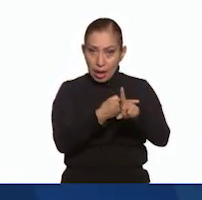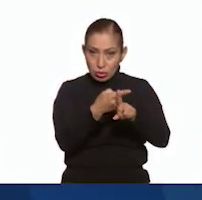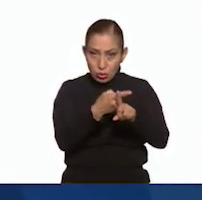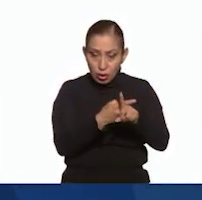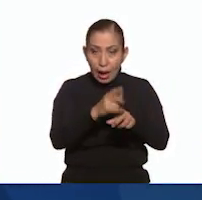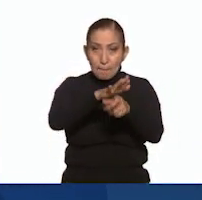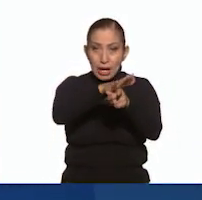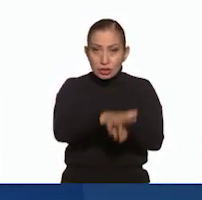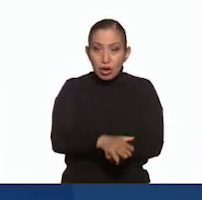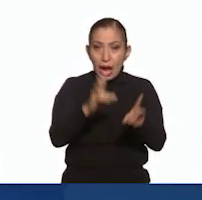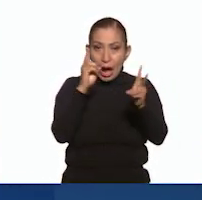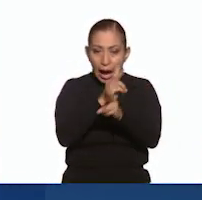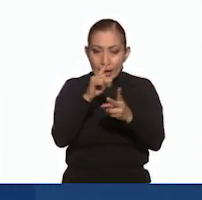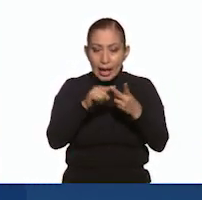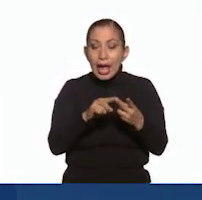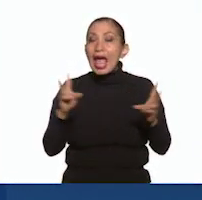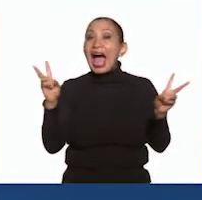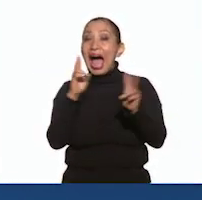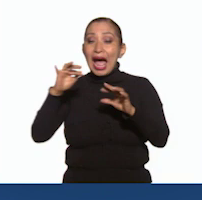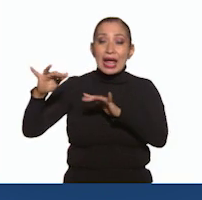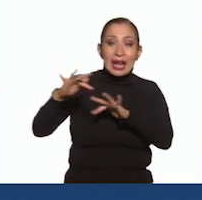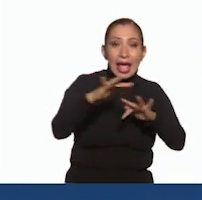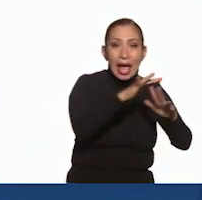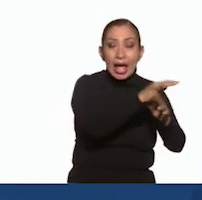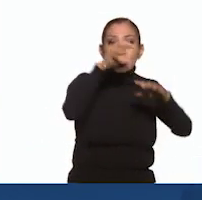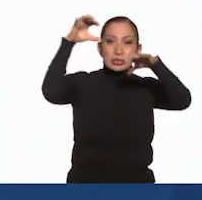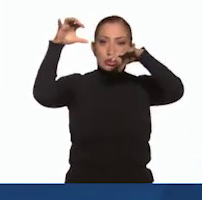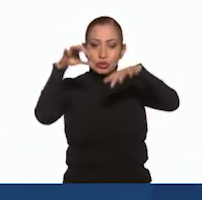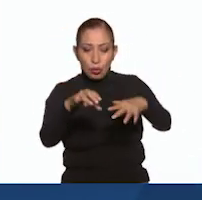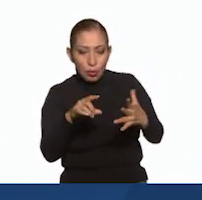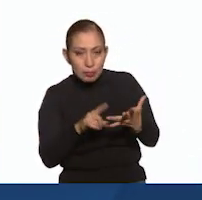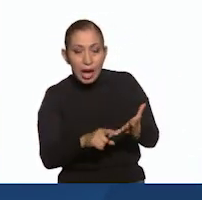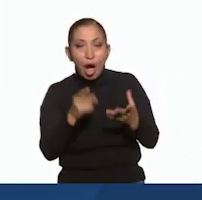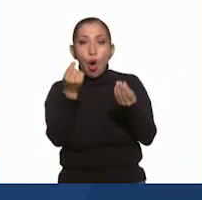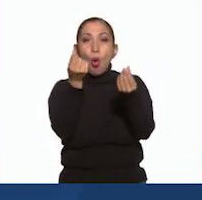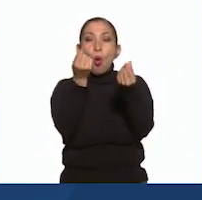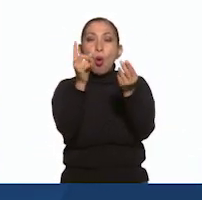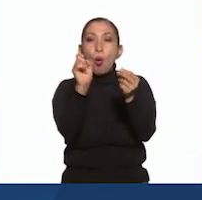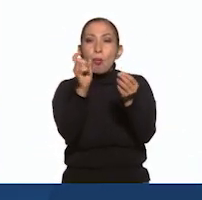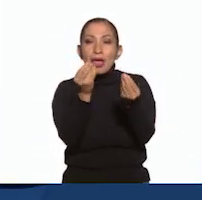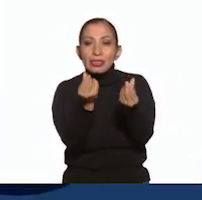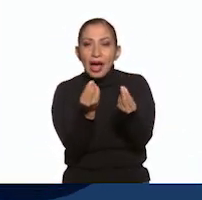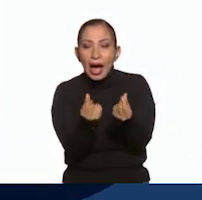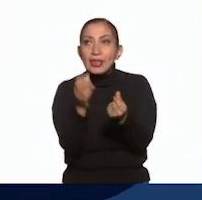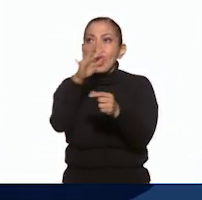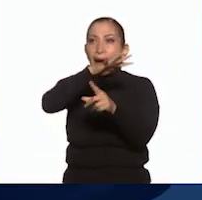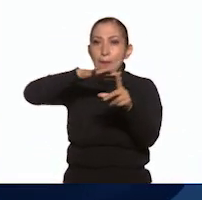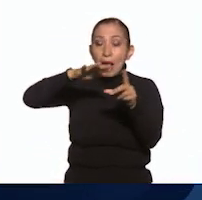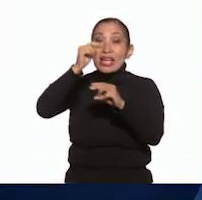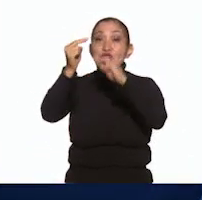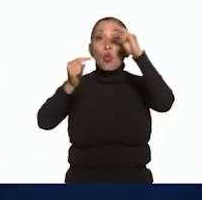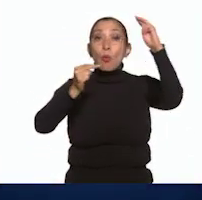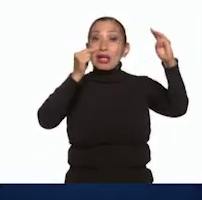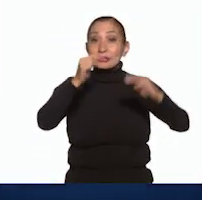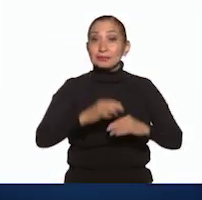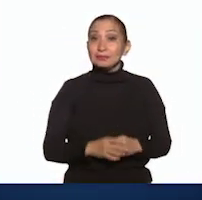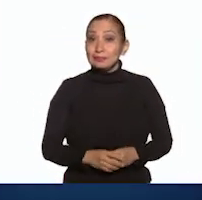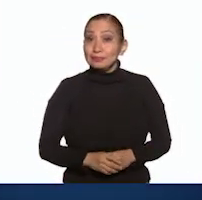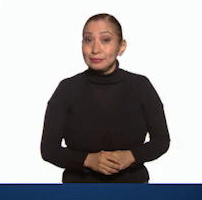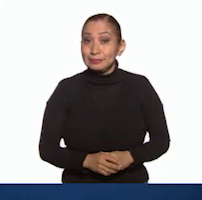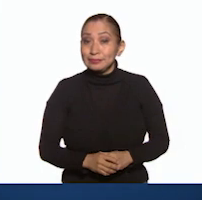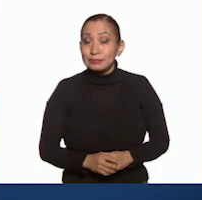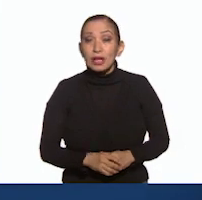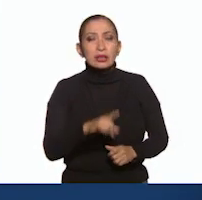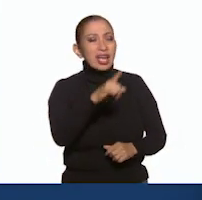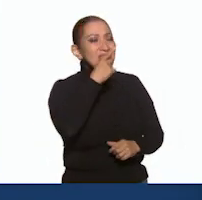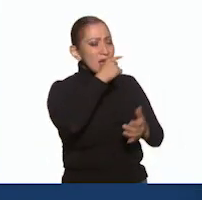presión atmosférica, el viento, la precipitación, la humedad atmosférica y la nubosidad. Maestra, los